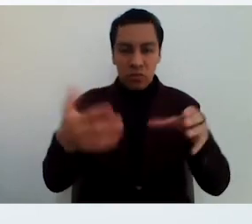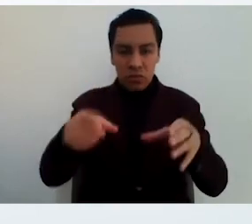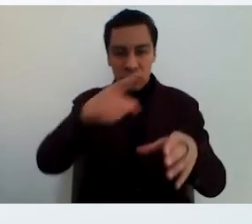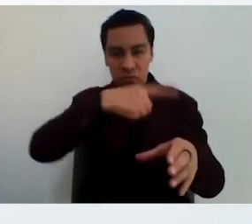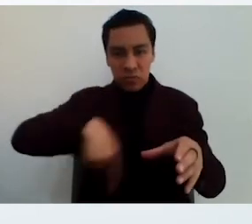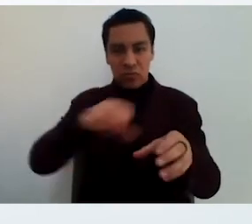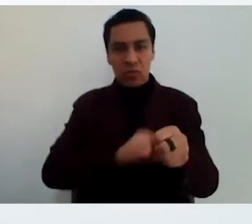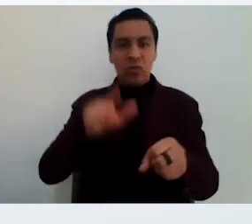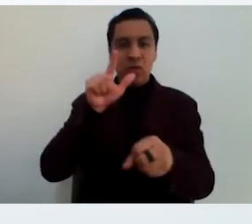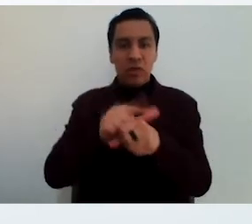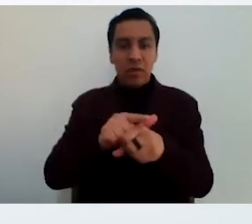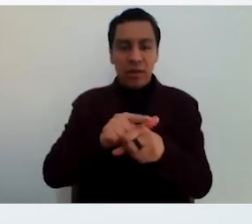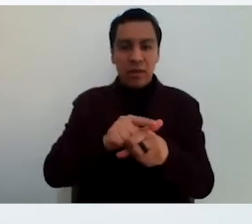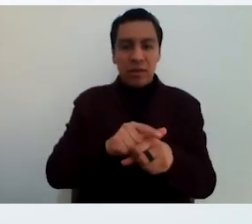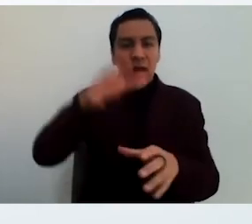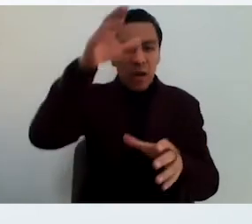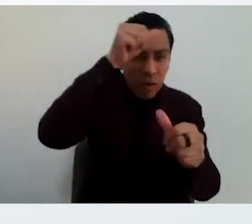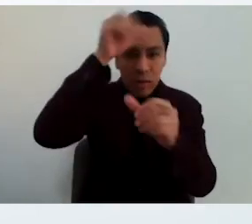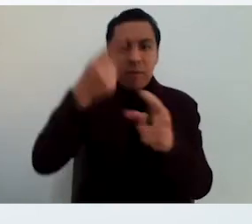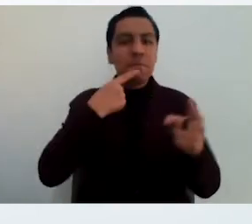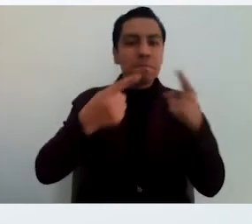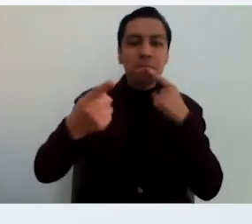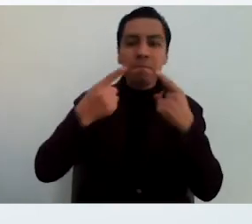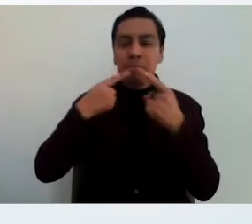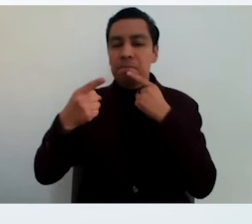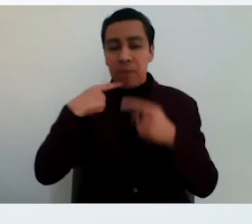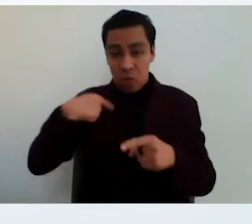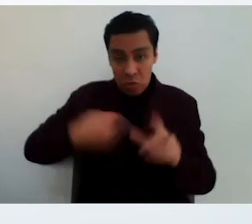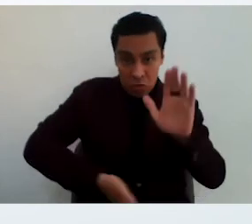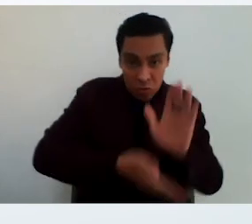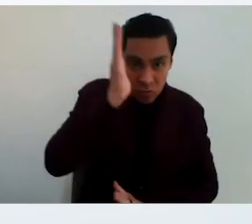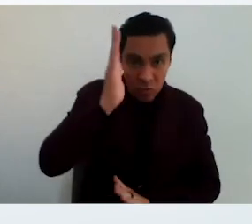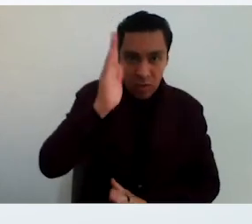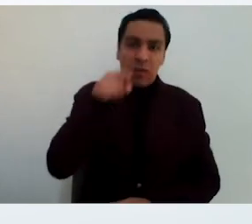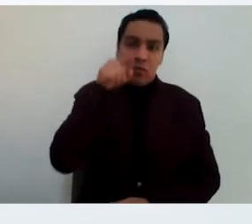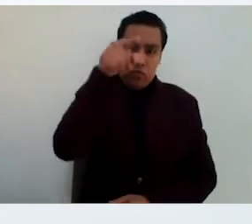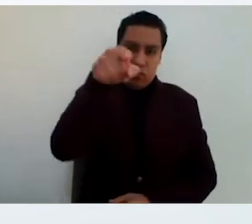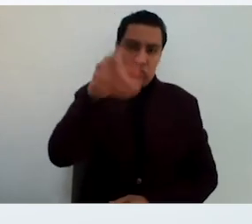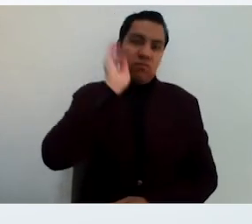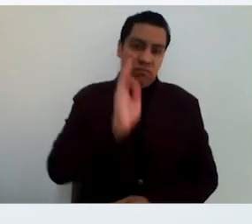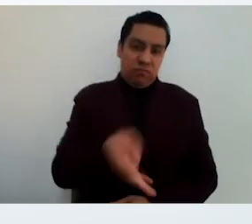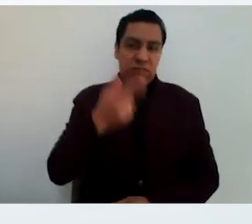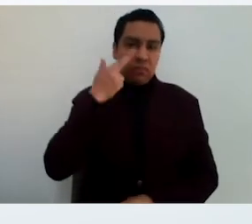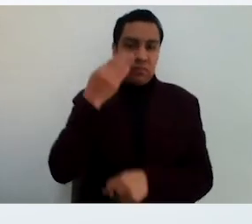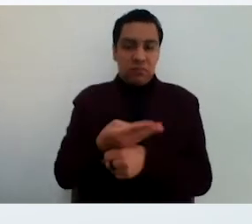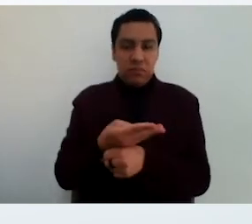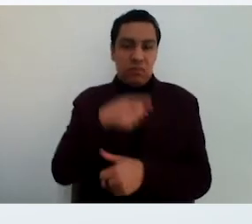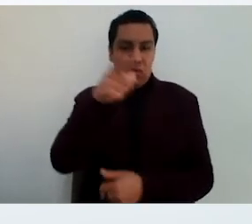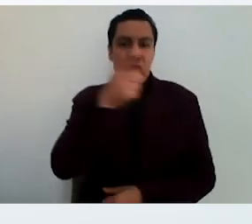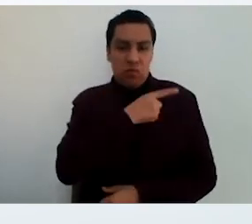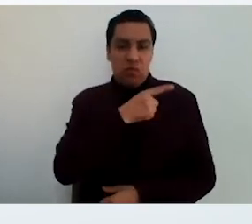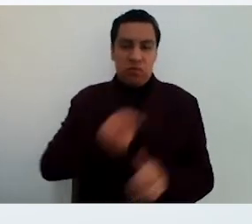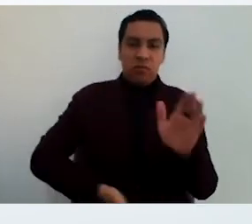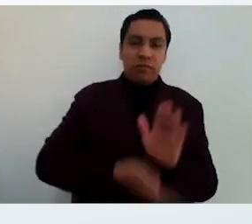nueva normalidad, donde reconocemos y aceptamos los riesgos que tengamos y aceptamos y reconocemos